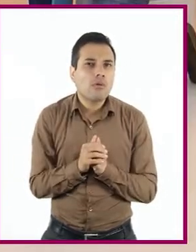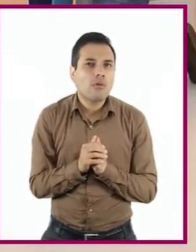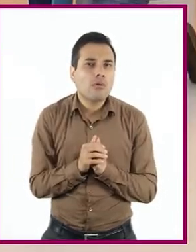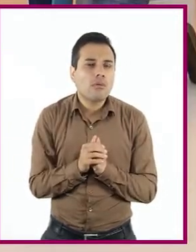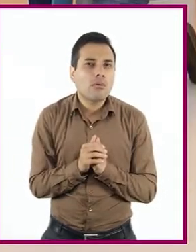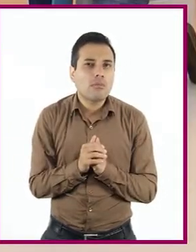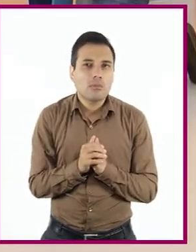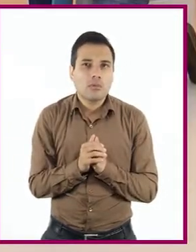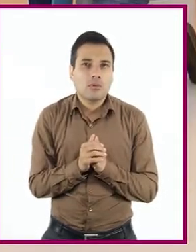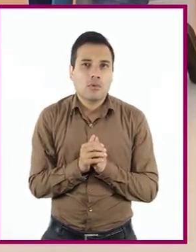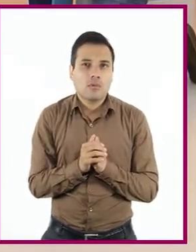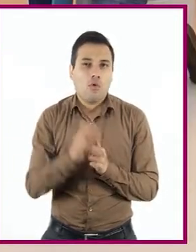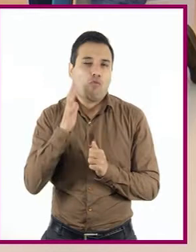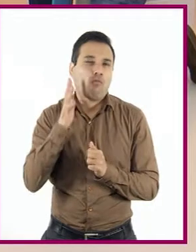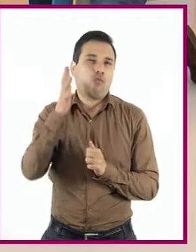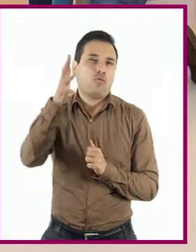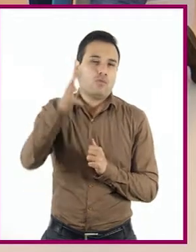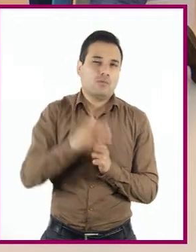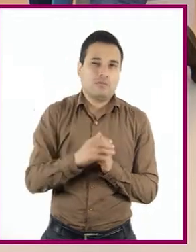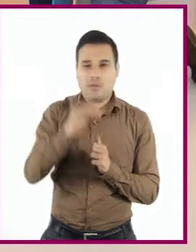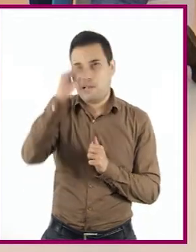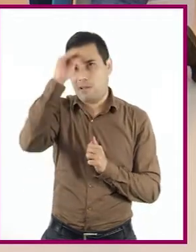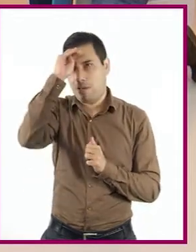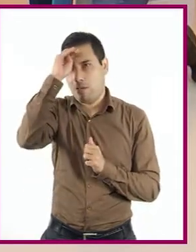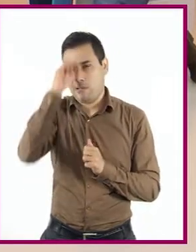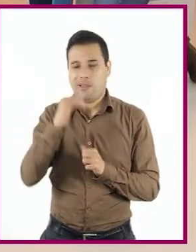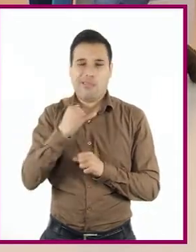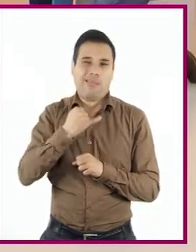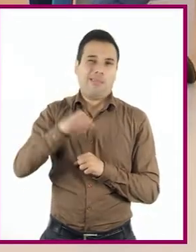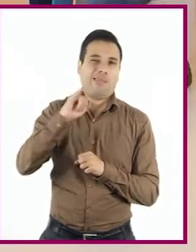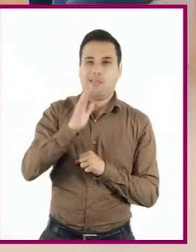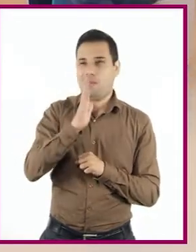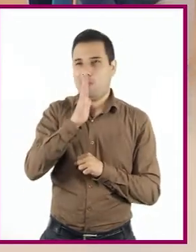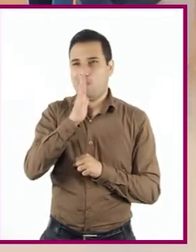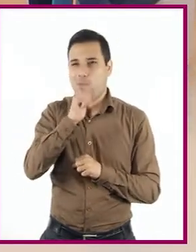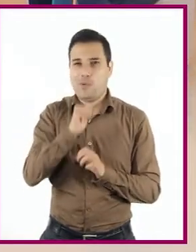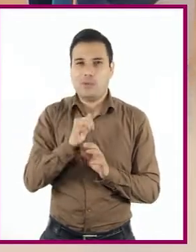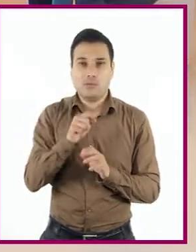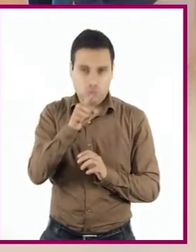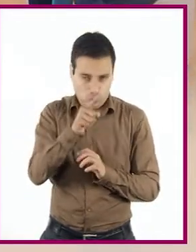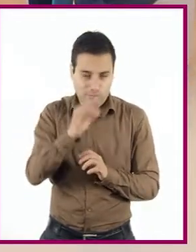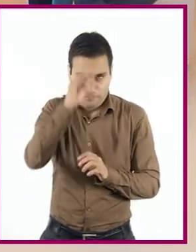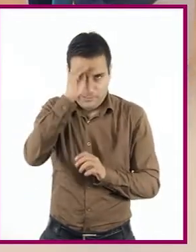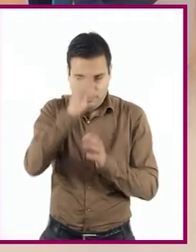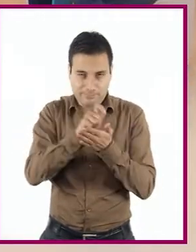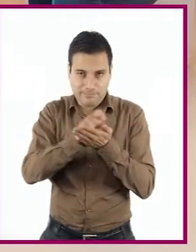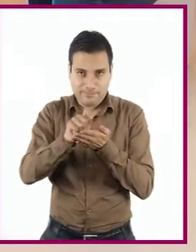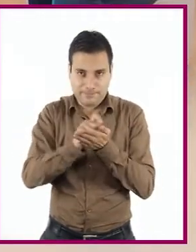parece una locura, pero que pues probablemente tal vez en el futuro ya sea una realidad.